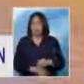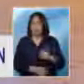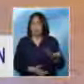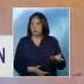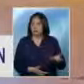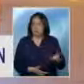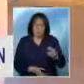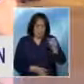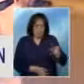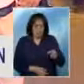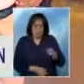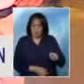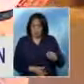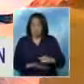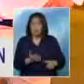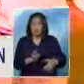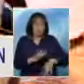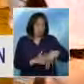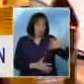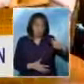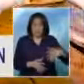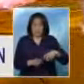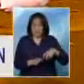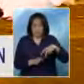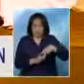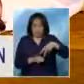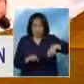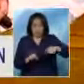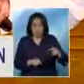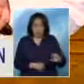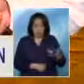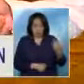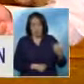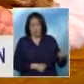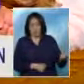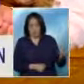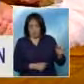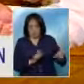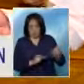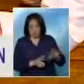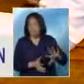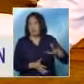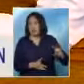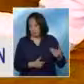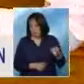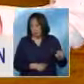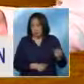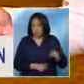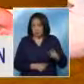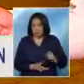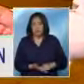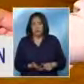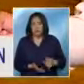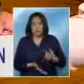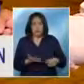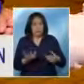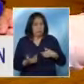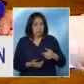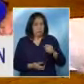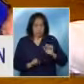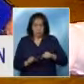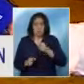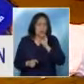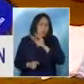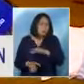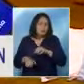Personas que han indicado que a veces salen a robar con las motos, habían personas que ya han hecho robos, vieron a petróleo, indicamos que se